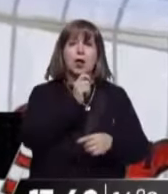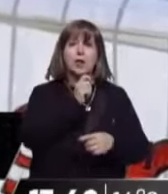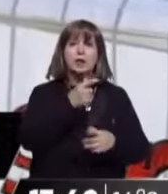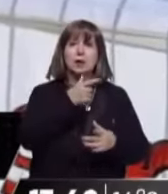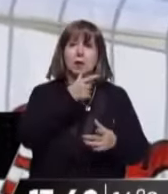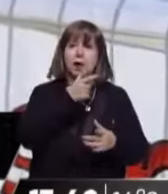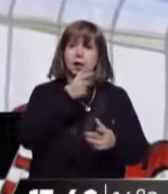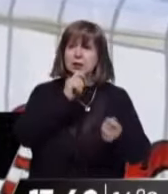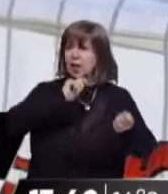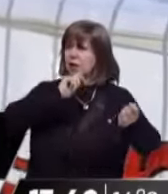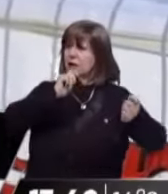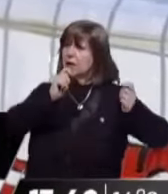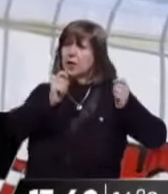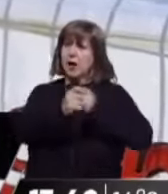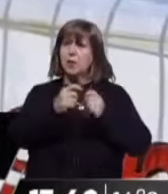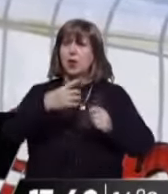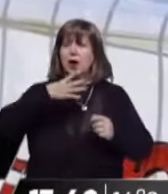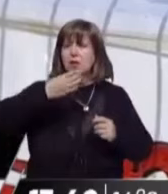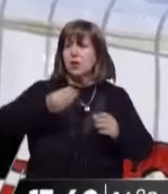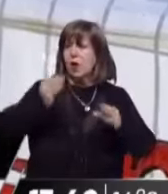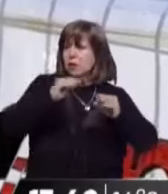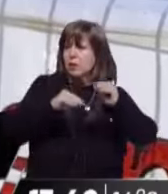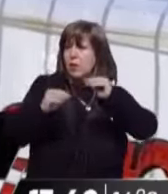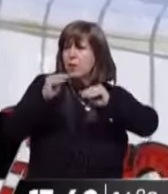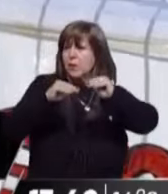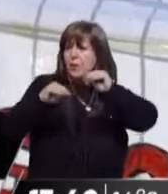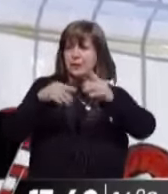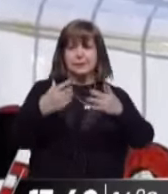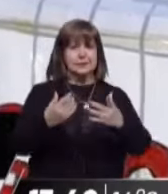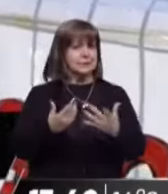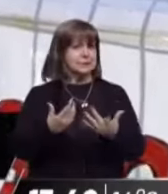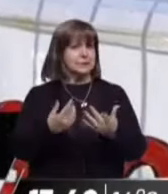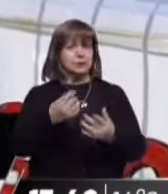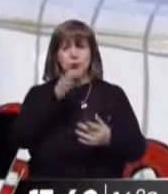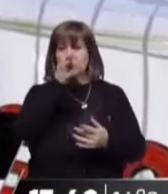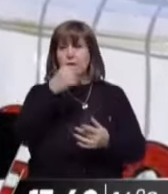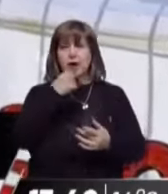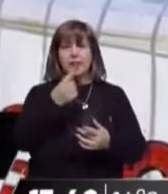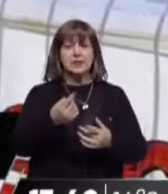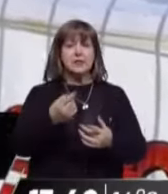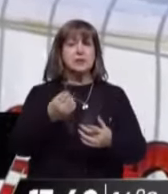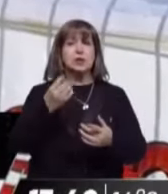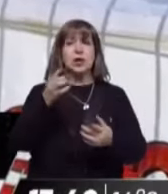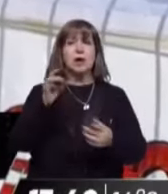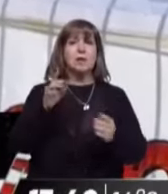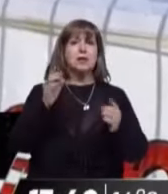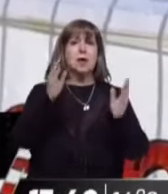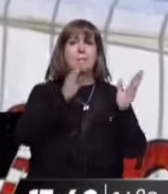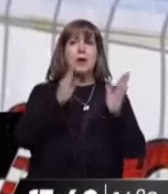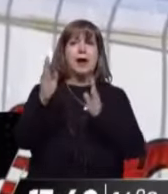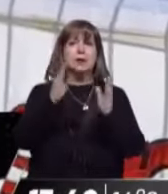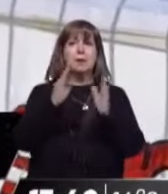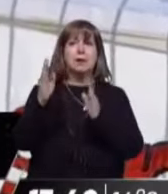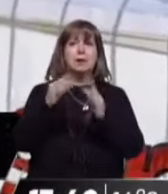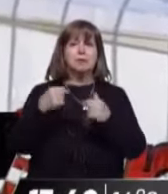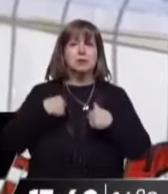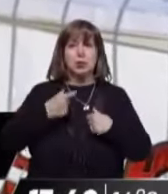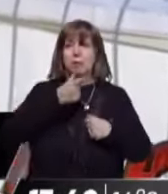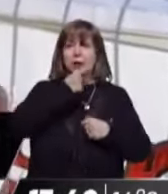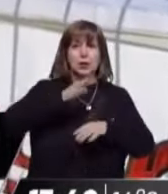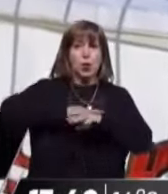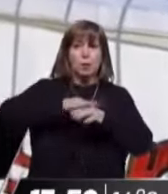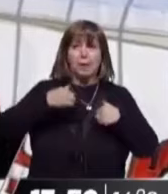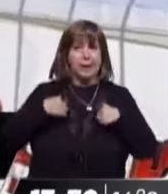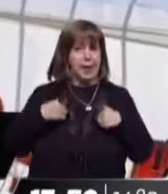lesiona la verdad, porque nunca ha sido objetivo ni ha contado, solamente parcializa ciertas partes como para hacerme ver culpable a